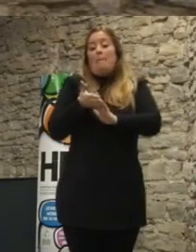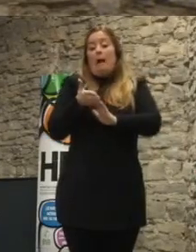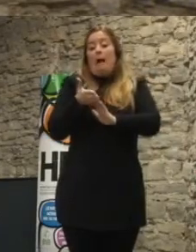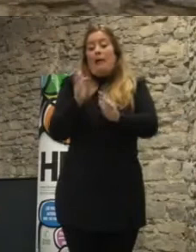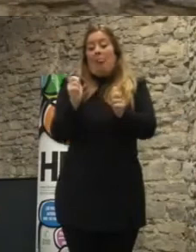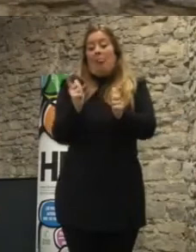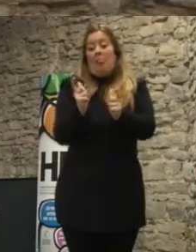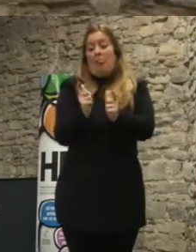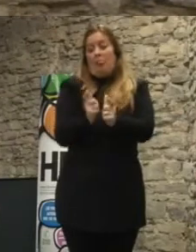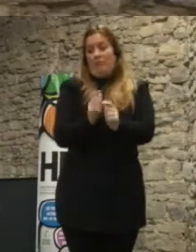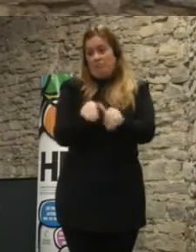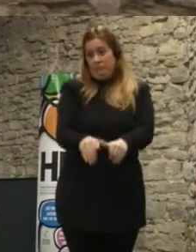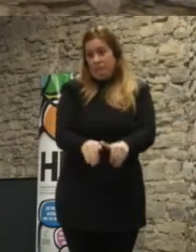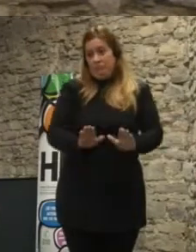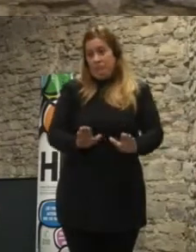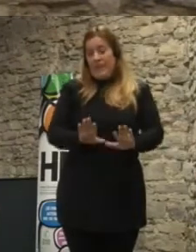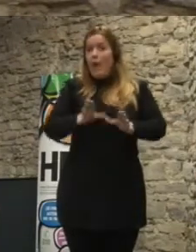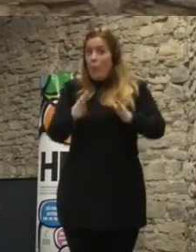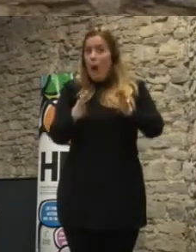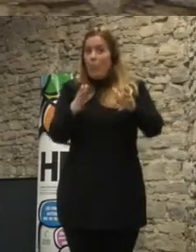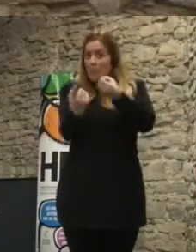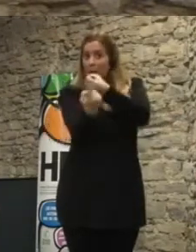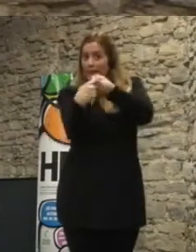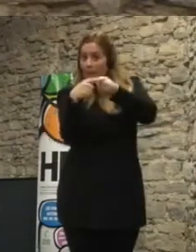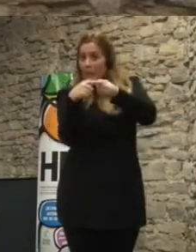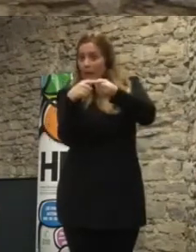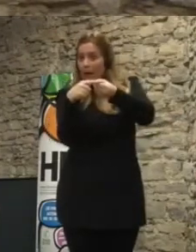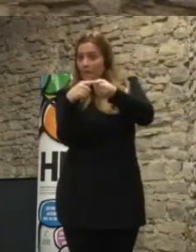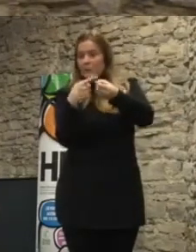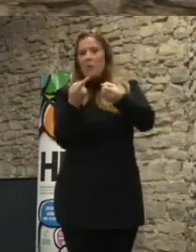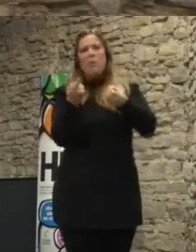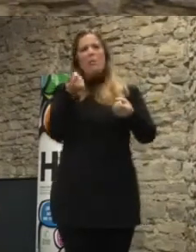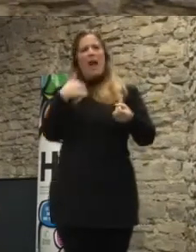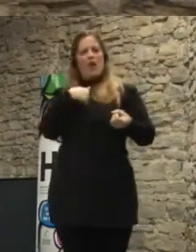Y cuando se da desde posiciones pasivas.